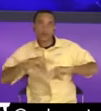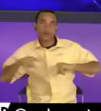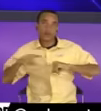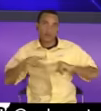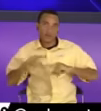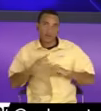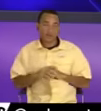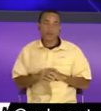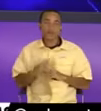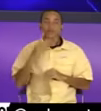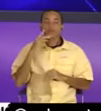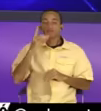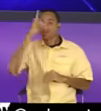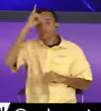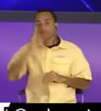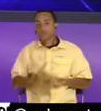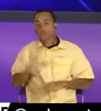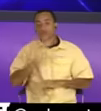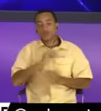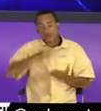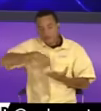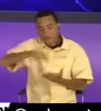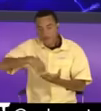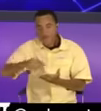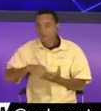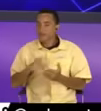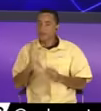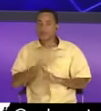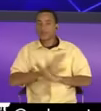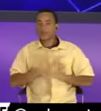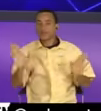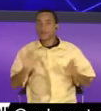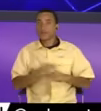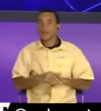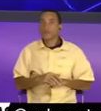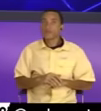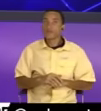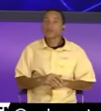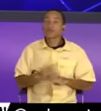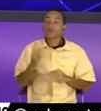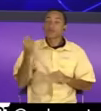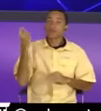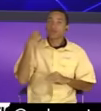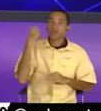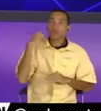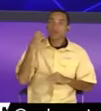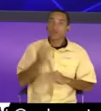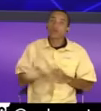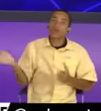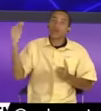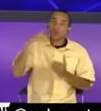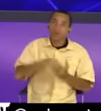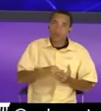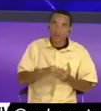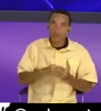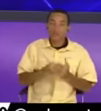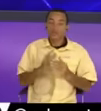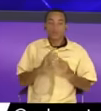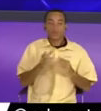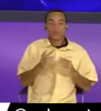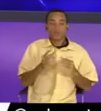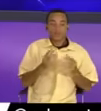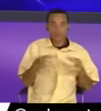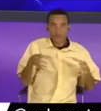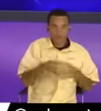instancia decisión que se ha apelado, tenemos entendido, en las últimas horas por parte de este Movimiento Ciudadano,